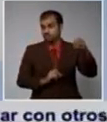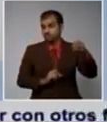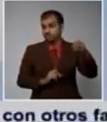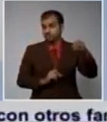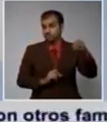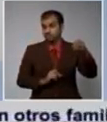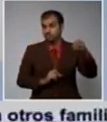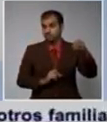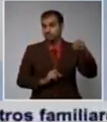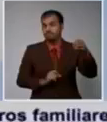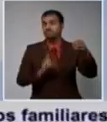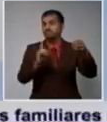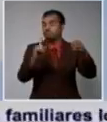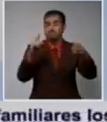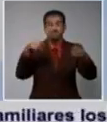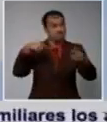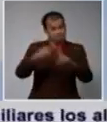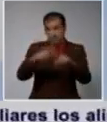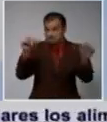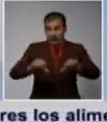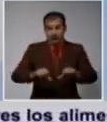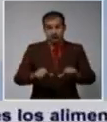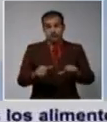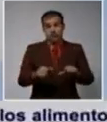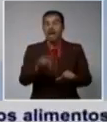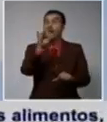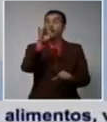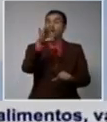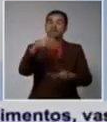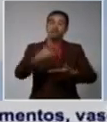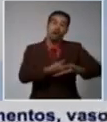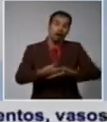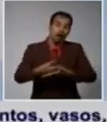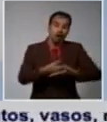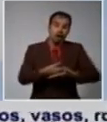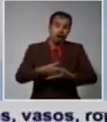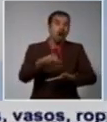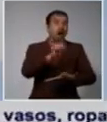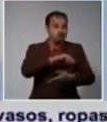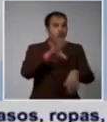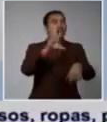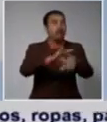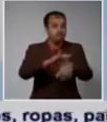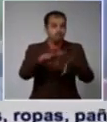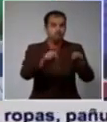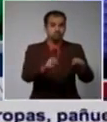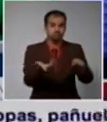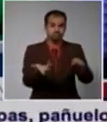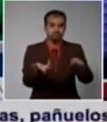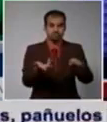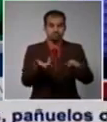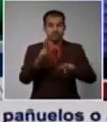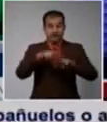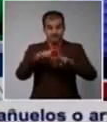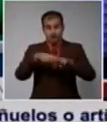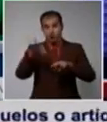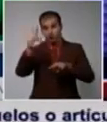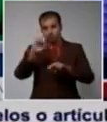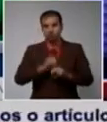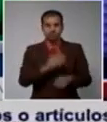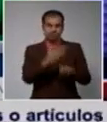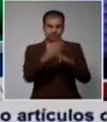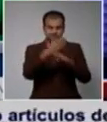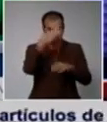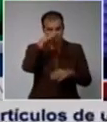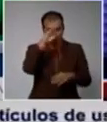todavía, 15 lactantes fueron confirmados ayer. De La Habana 8, de Santiago de Cuba y